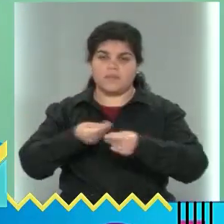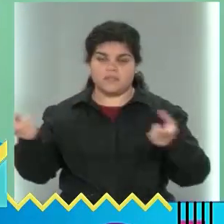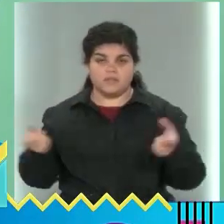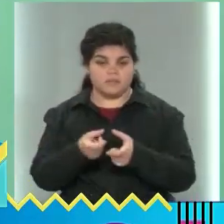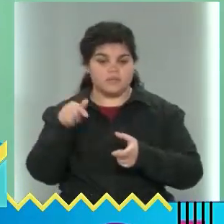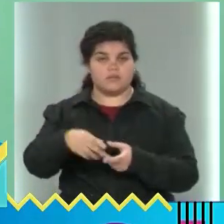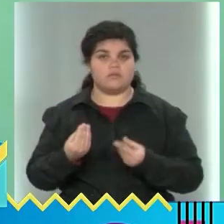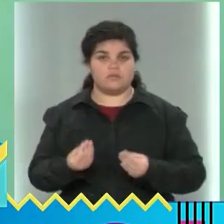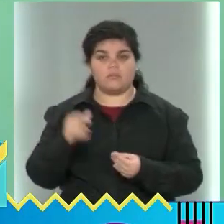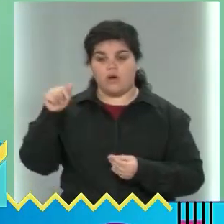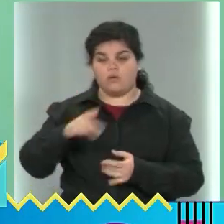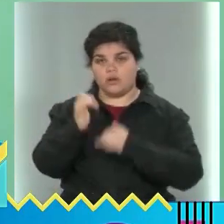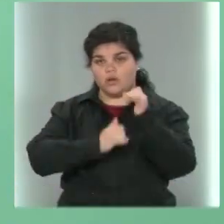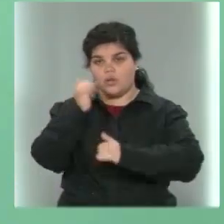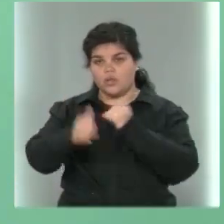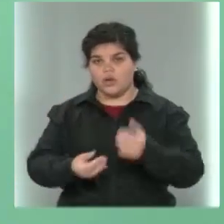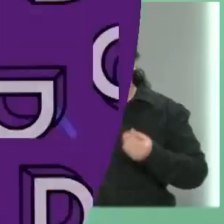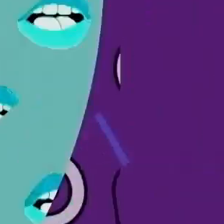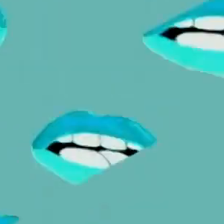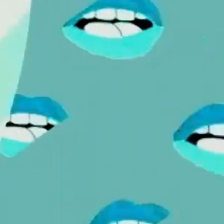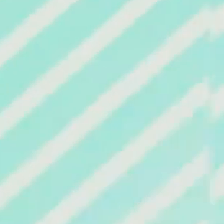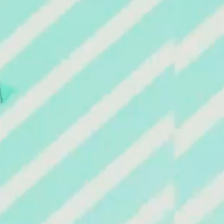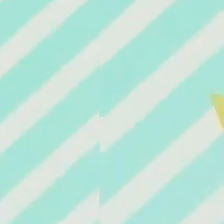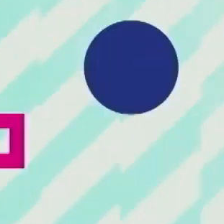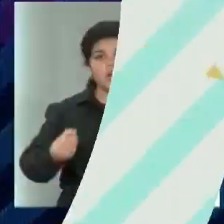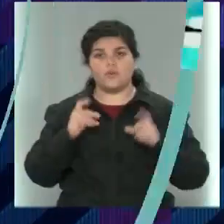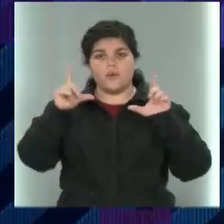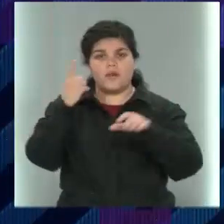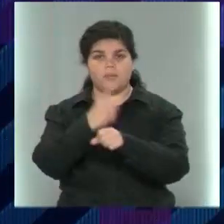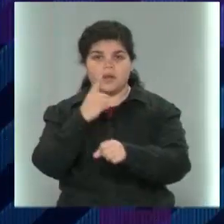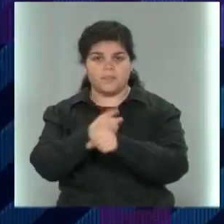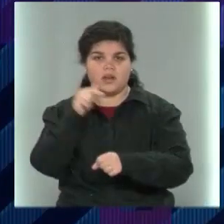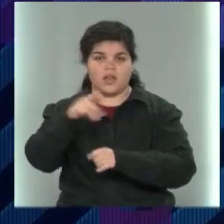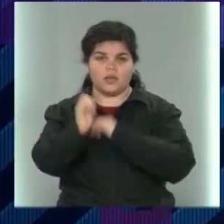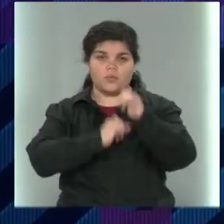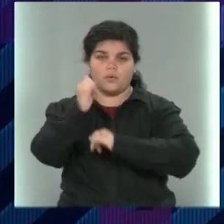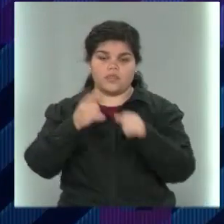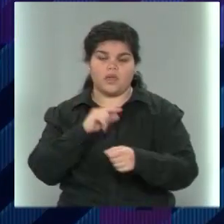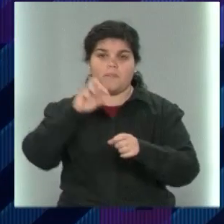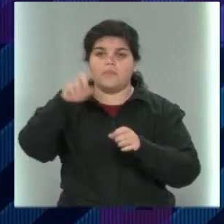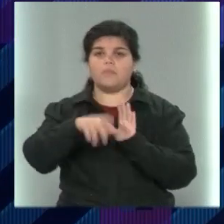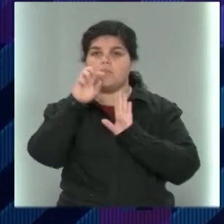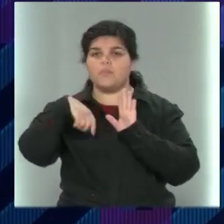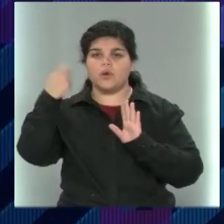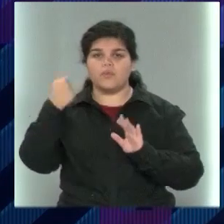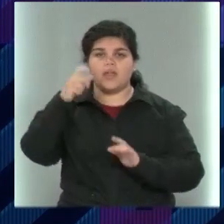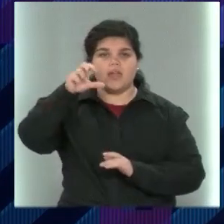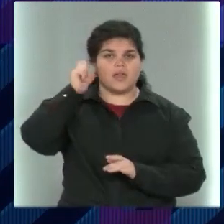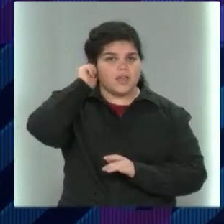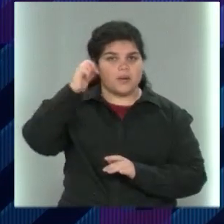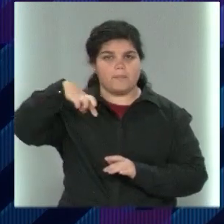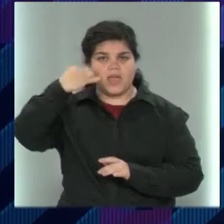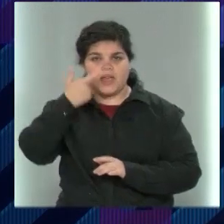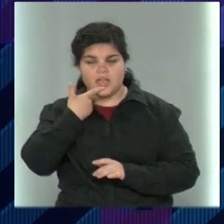ir entonces precisamente a la situación en Argentina, la primera placa del programa de hoy, porque de acuerdo a la plataforma GPS de